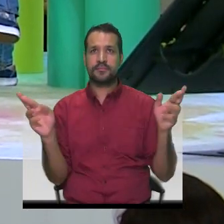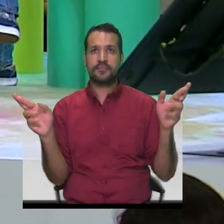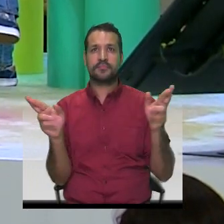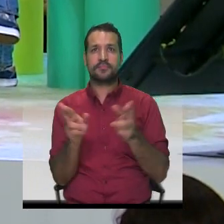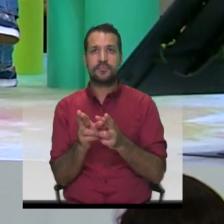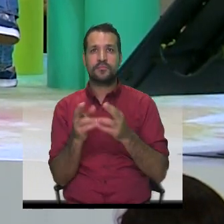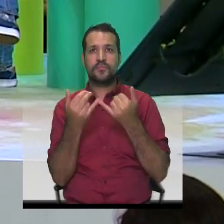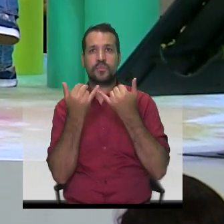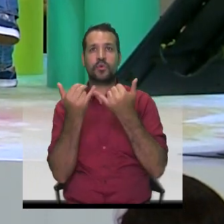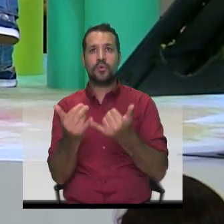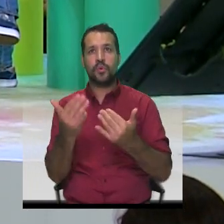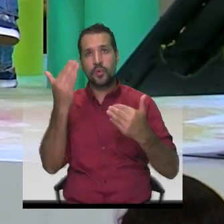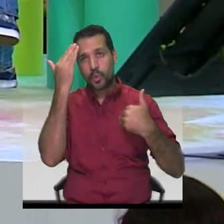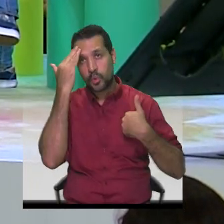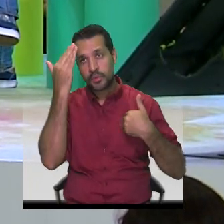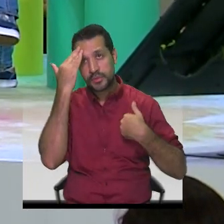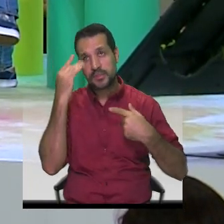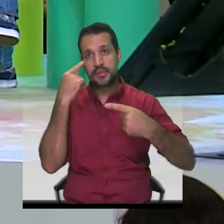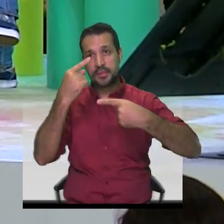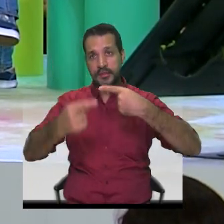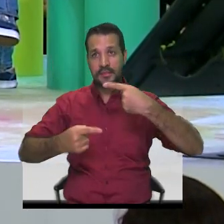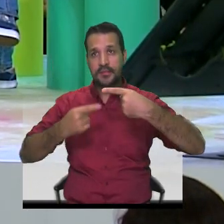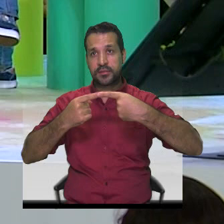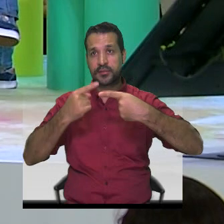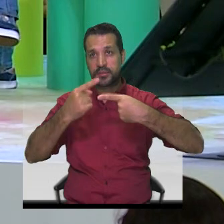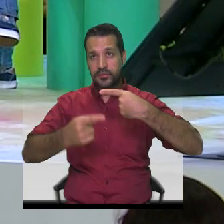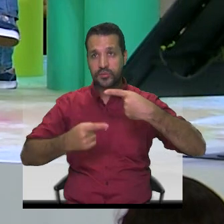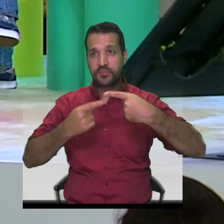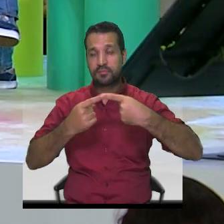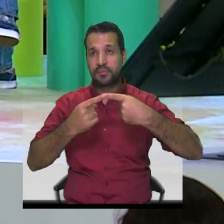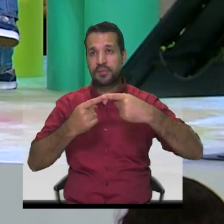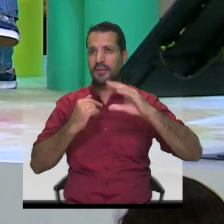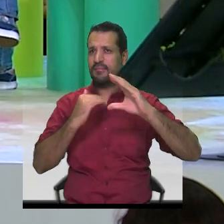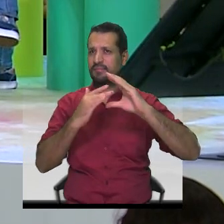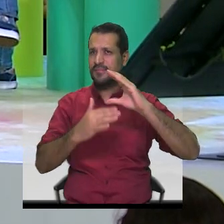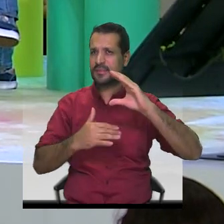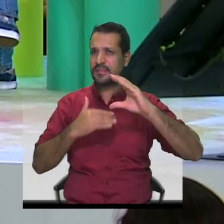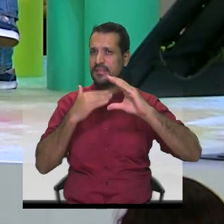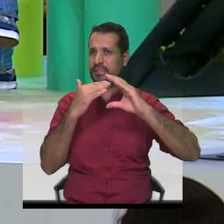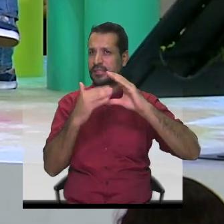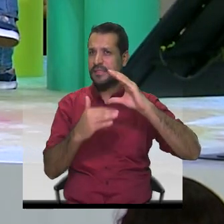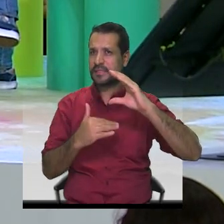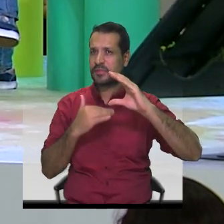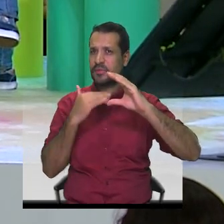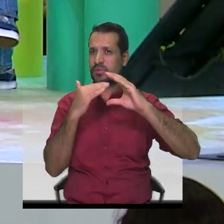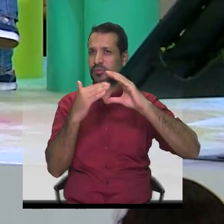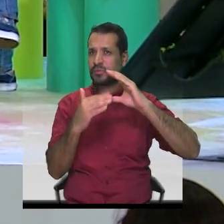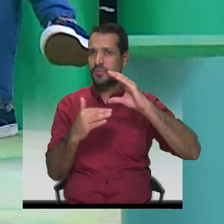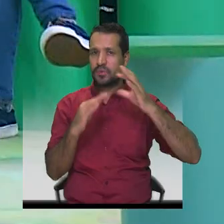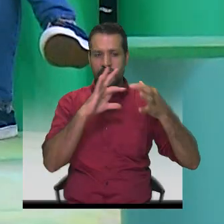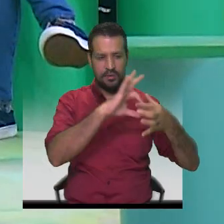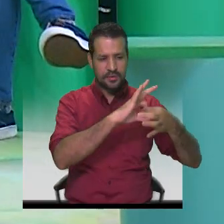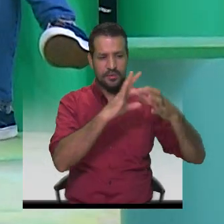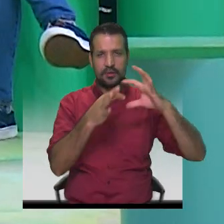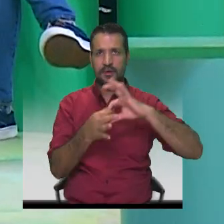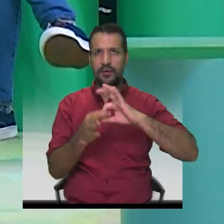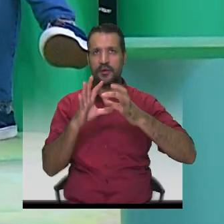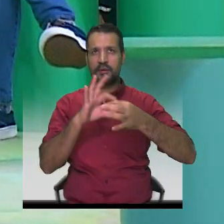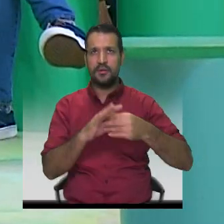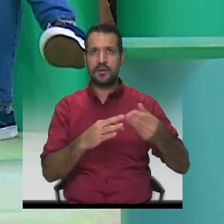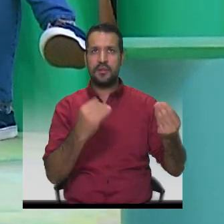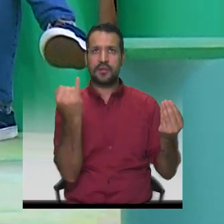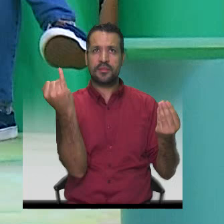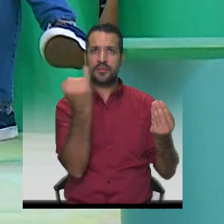de conciencia circular, hablamos de una conciencia circular desde toda la cadena de valor, desde el diseño,